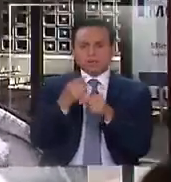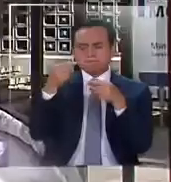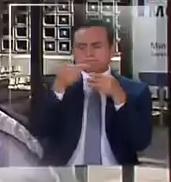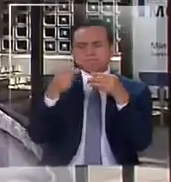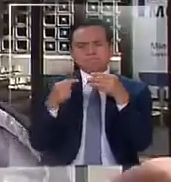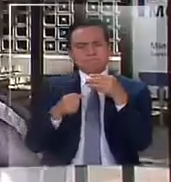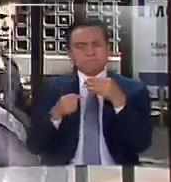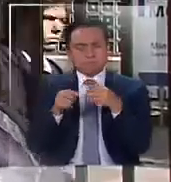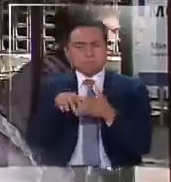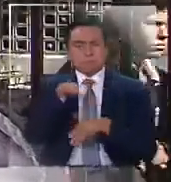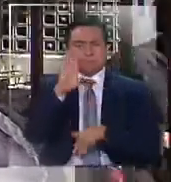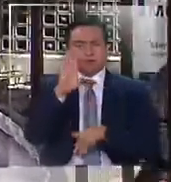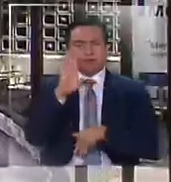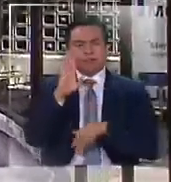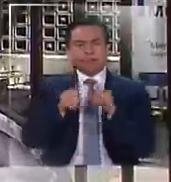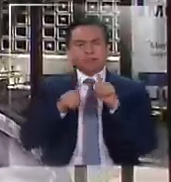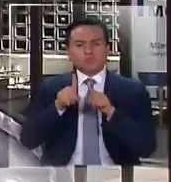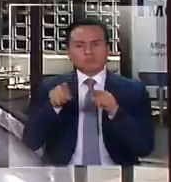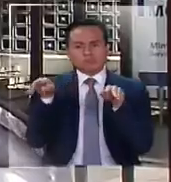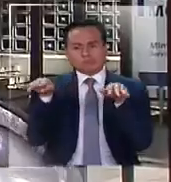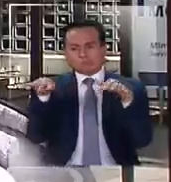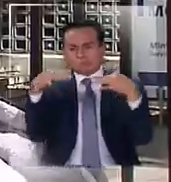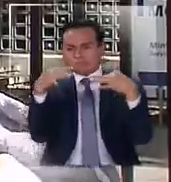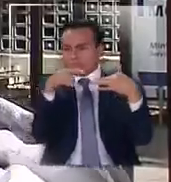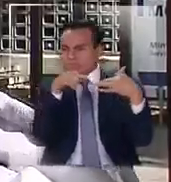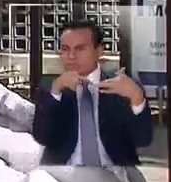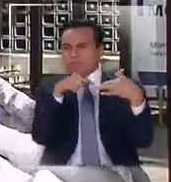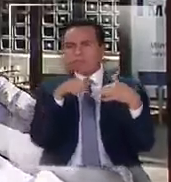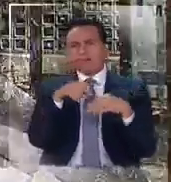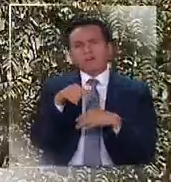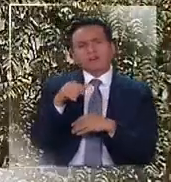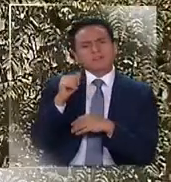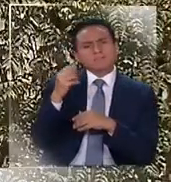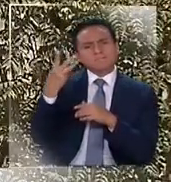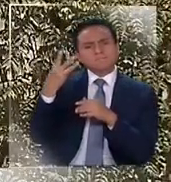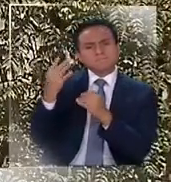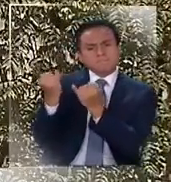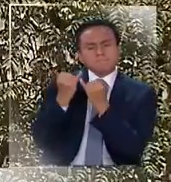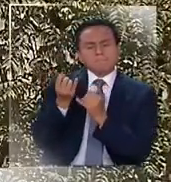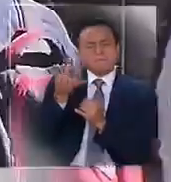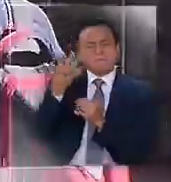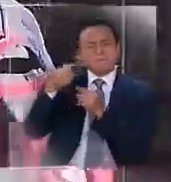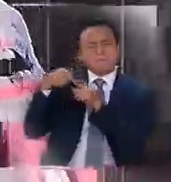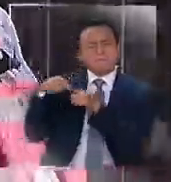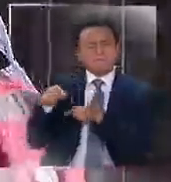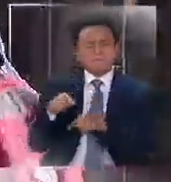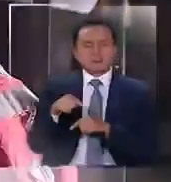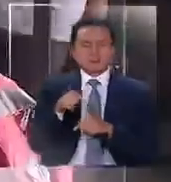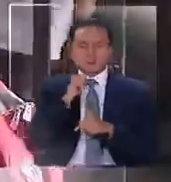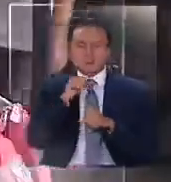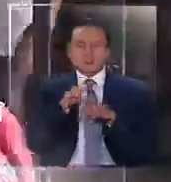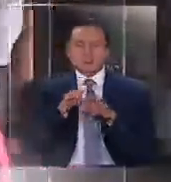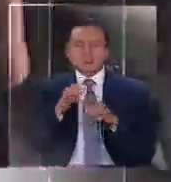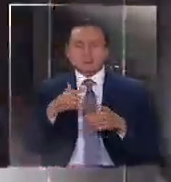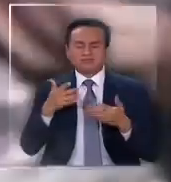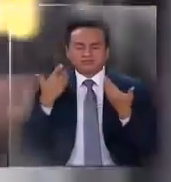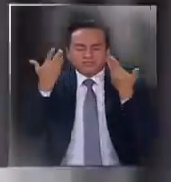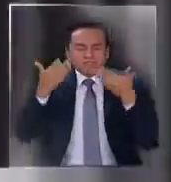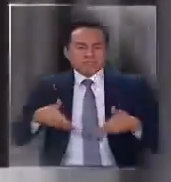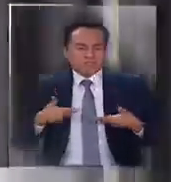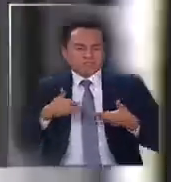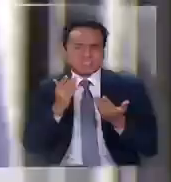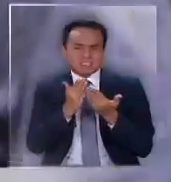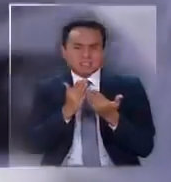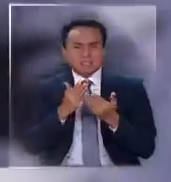digo, que son los que más han saltado a la luz pública, ayer nos enteramos como de tres más. Junto con empatizar con el descontento de las estudiantes, este viernes alumnos